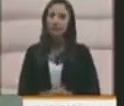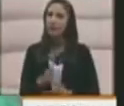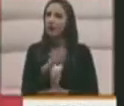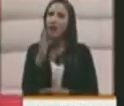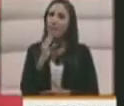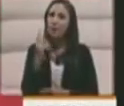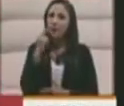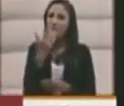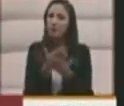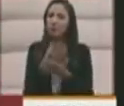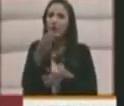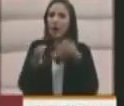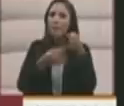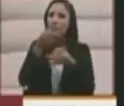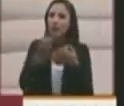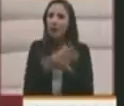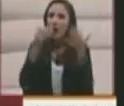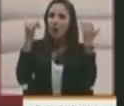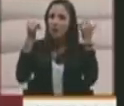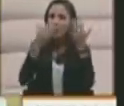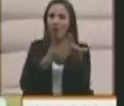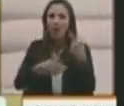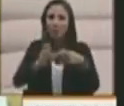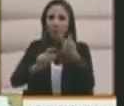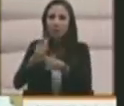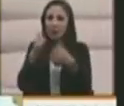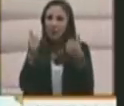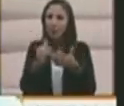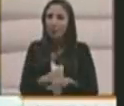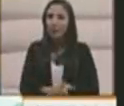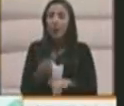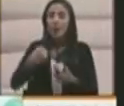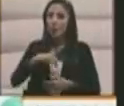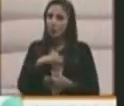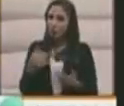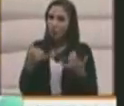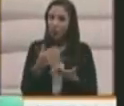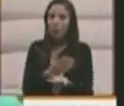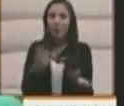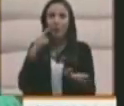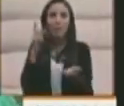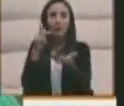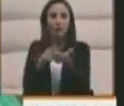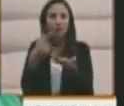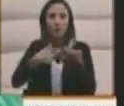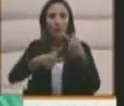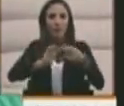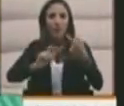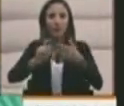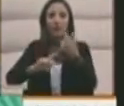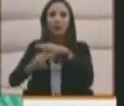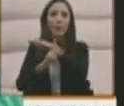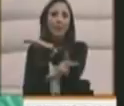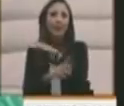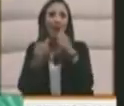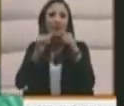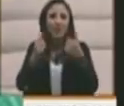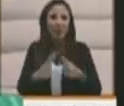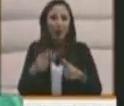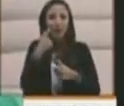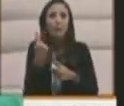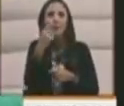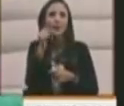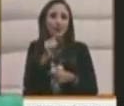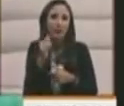Acerca de esta feria conuquera acá en el Parque de los Caobos. Nosotros somos una feria que participamos aquí en el Parque de los Caobos el primer sábado de cada